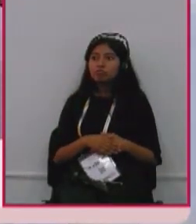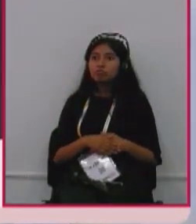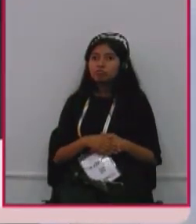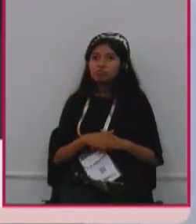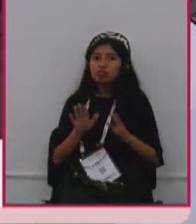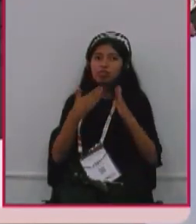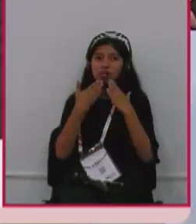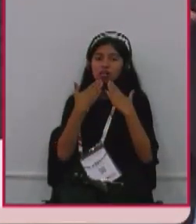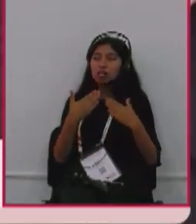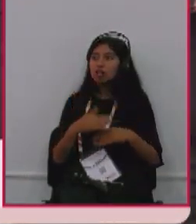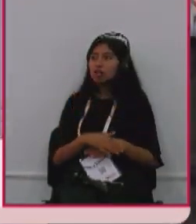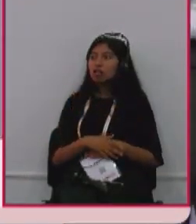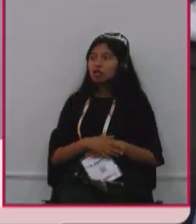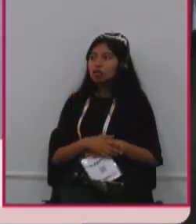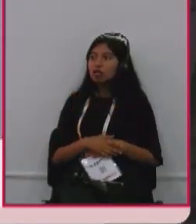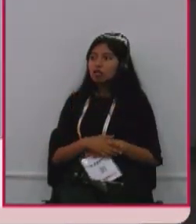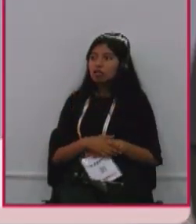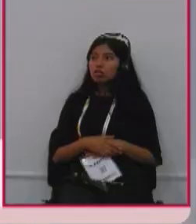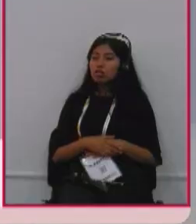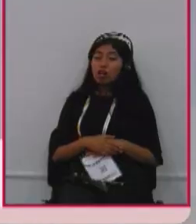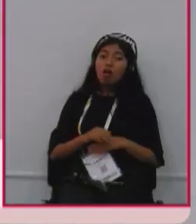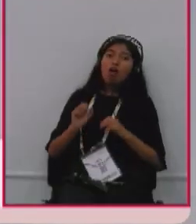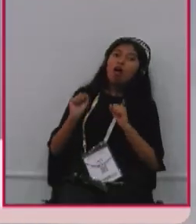Muchas gracias. Digamos que,